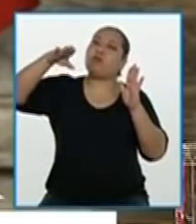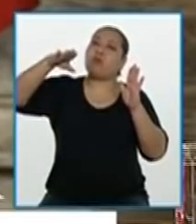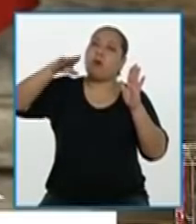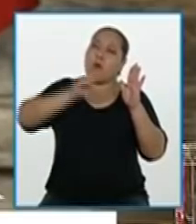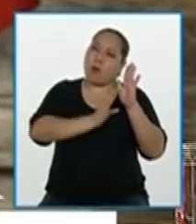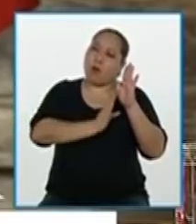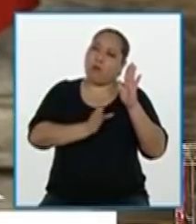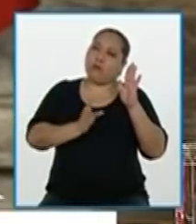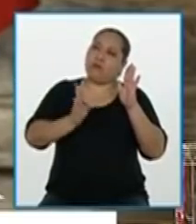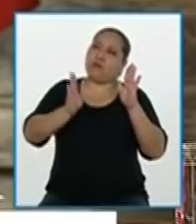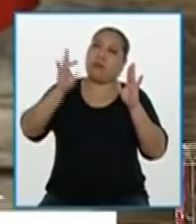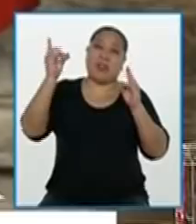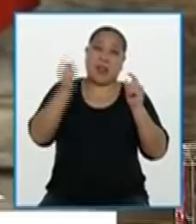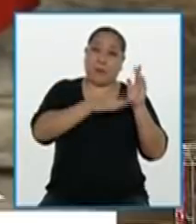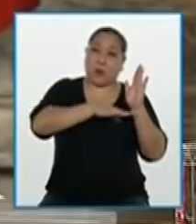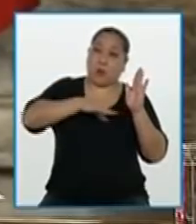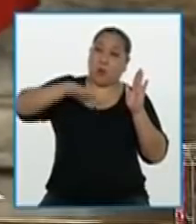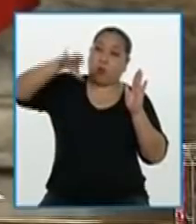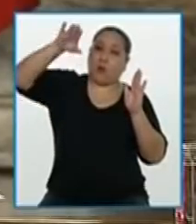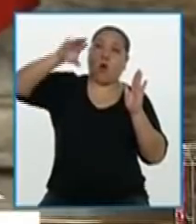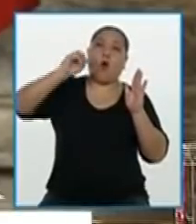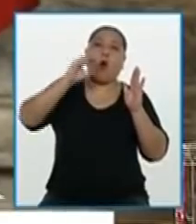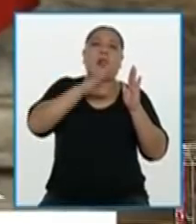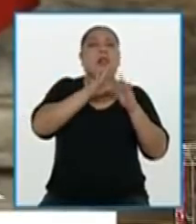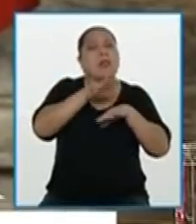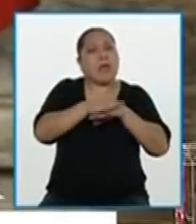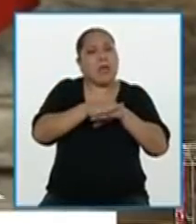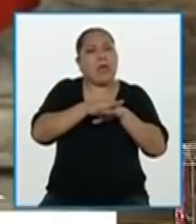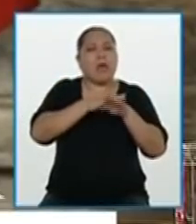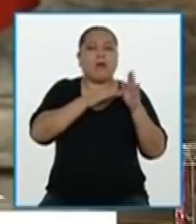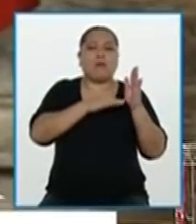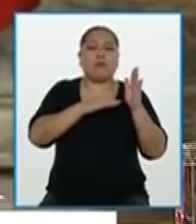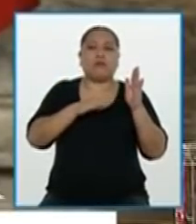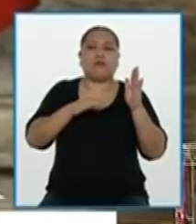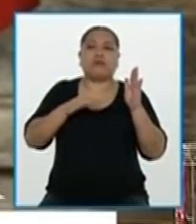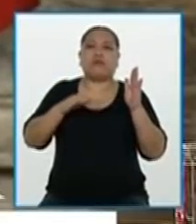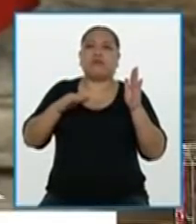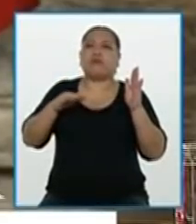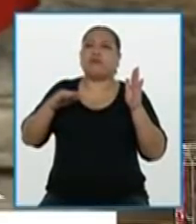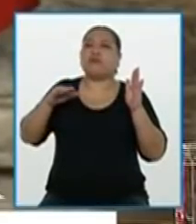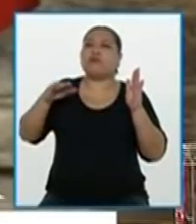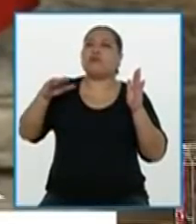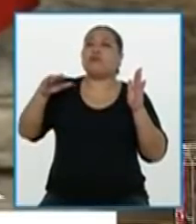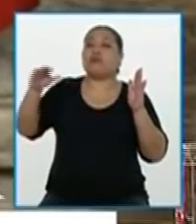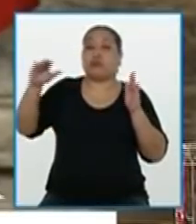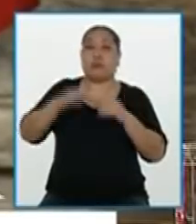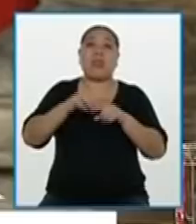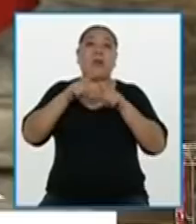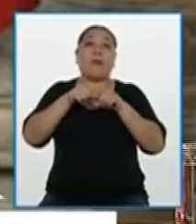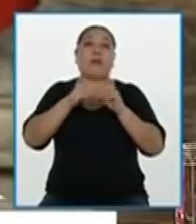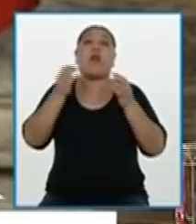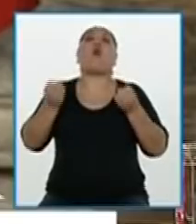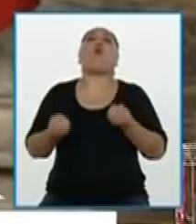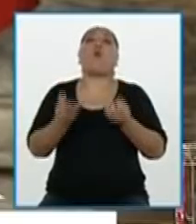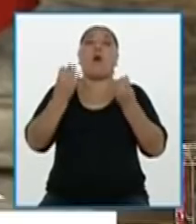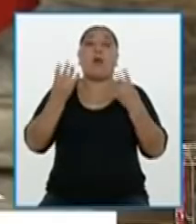de otra o una zona de otra dentro de una misma región como se hace en otros países. Creo que sí es un avance, sin embargo,